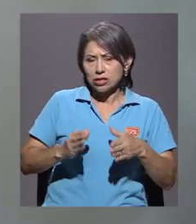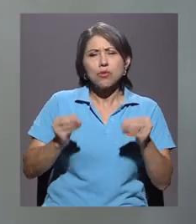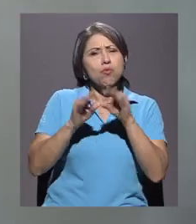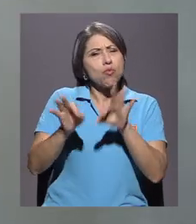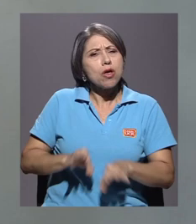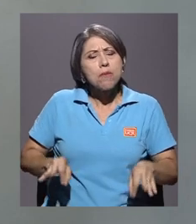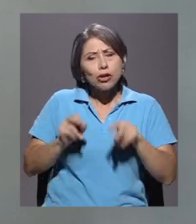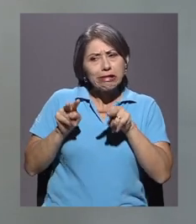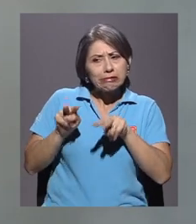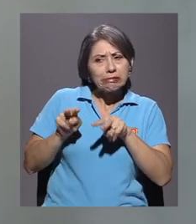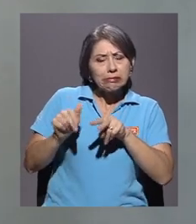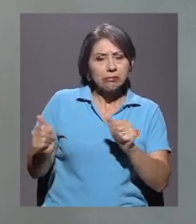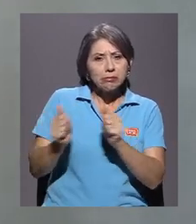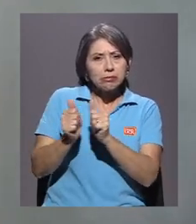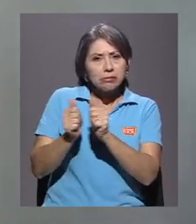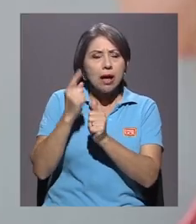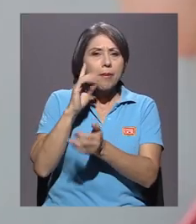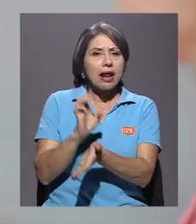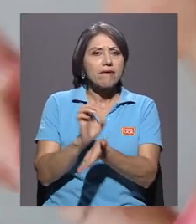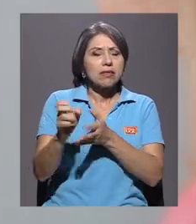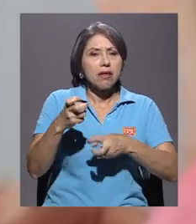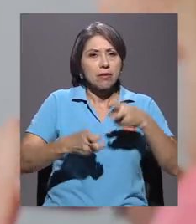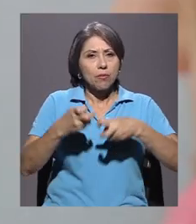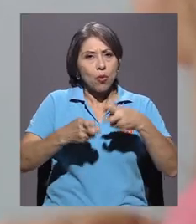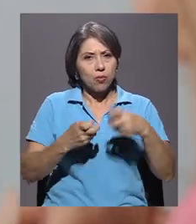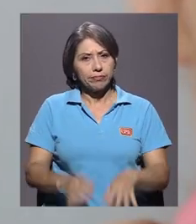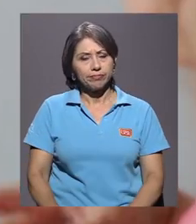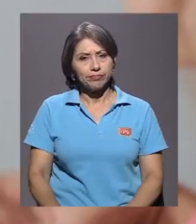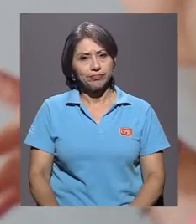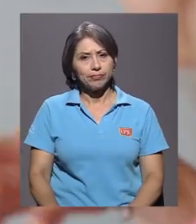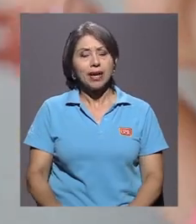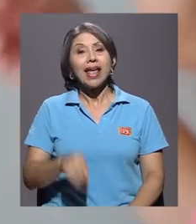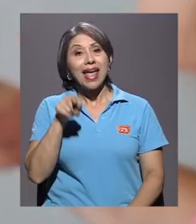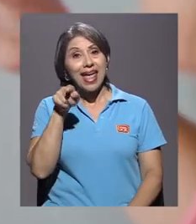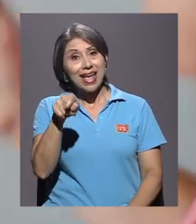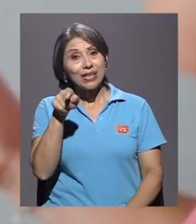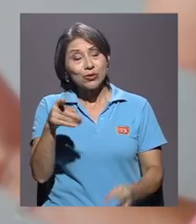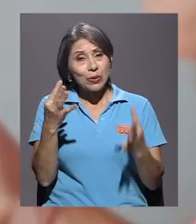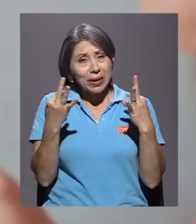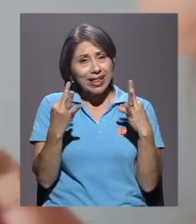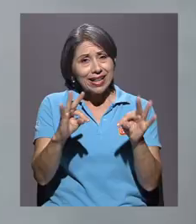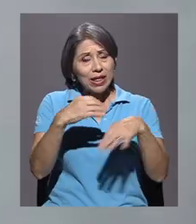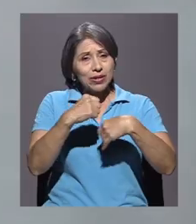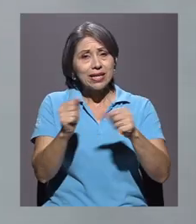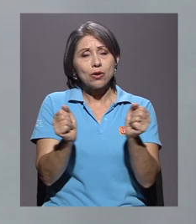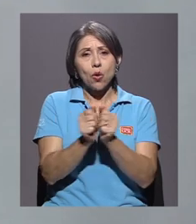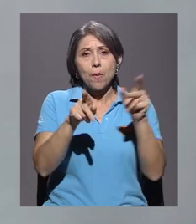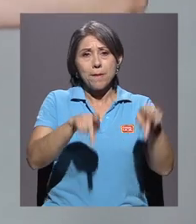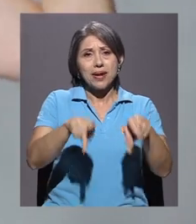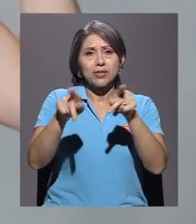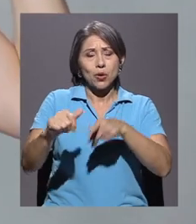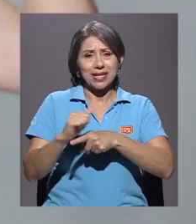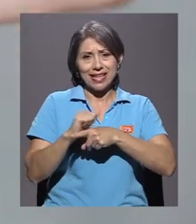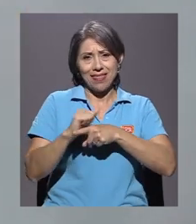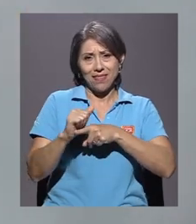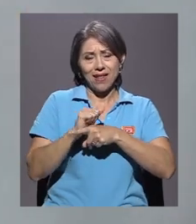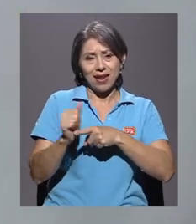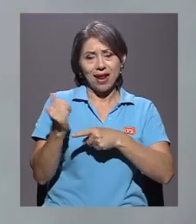evitar este tipo de inconvenientes. Esto precisamente es lo que ha tratado de hacer con las personas que